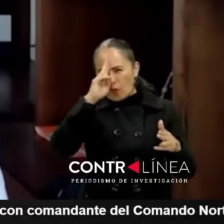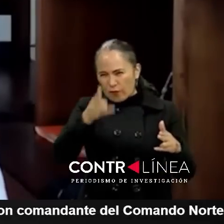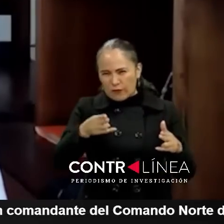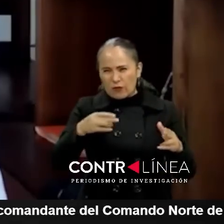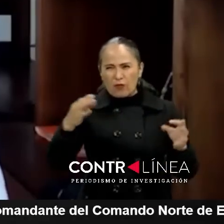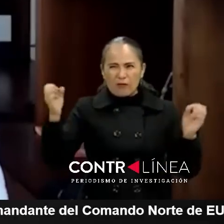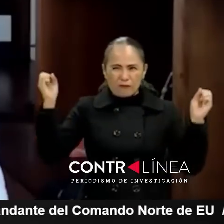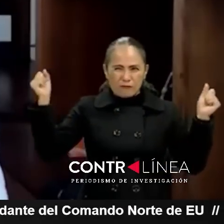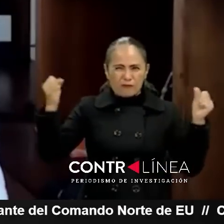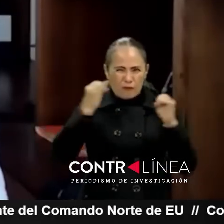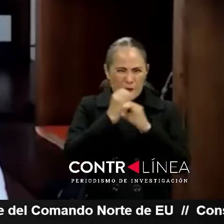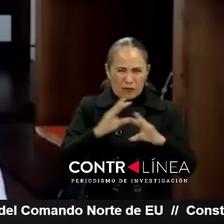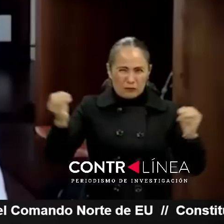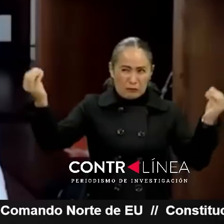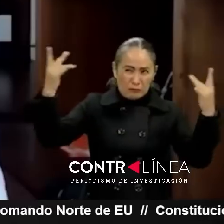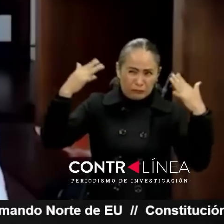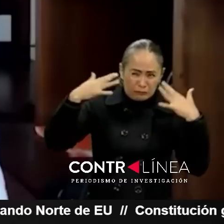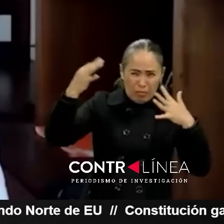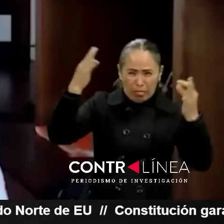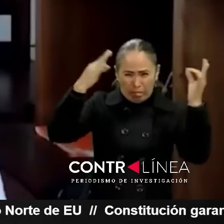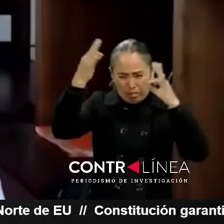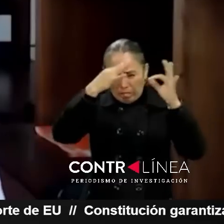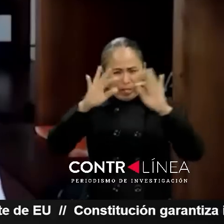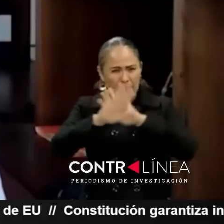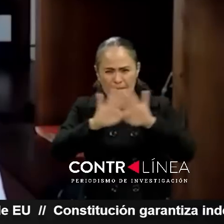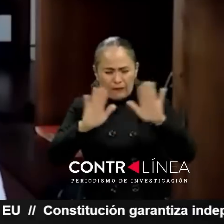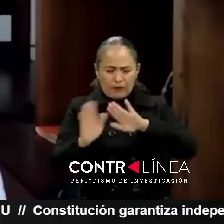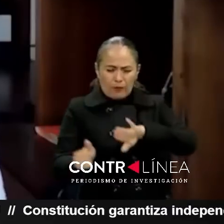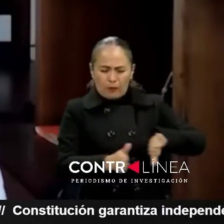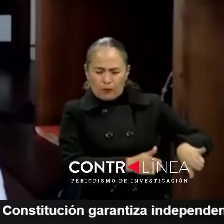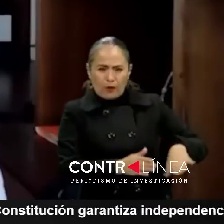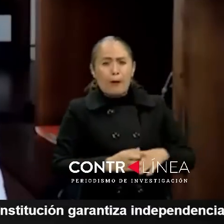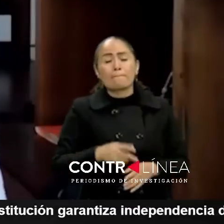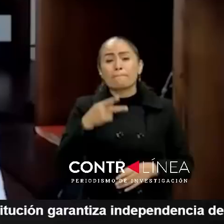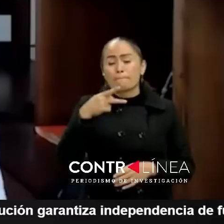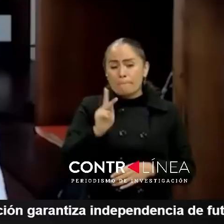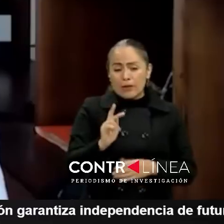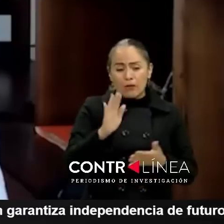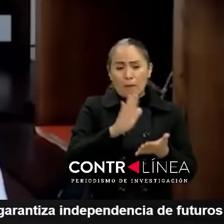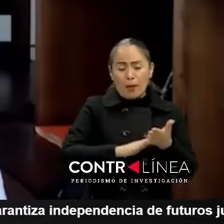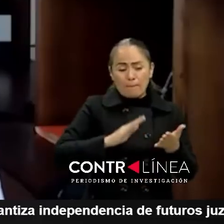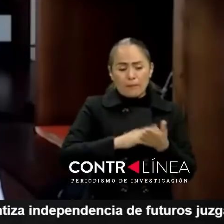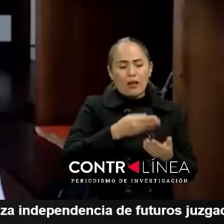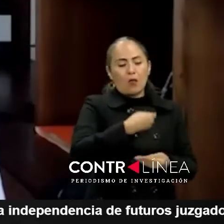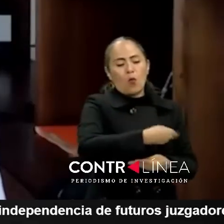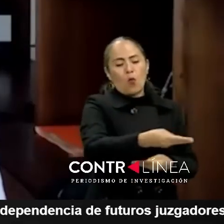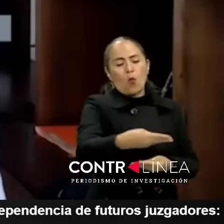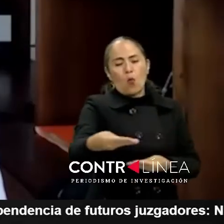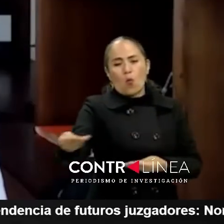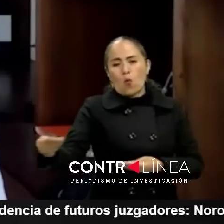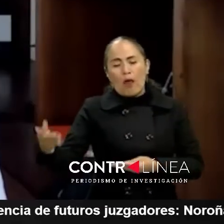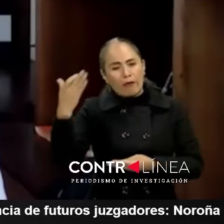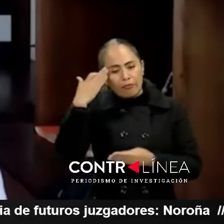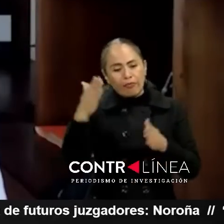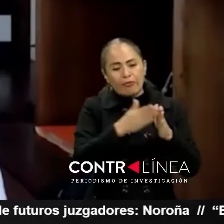próximo domingo, la circulación de estos acordeones busca distorsionar e interrumpir ese periodo de silencio en